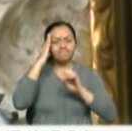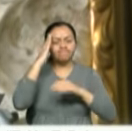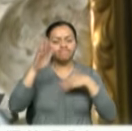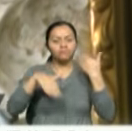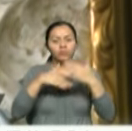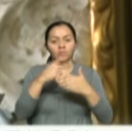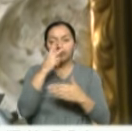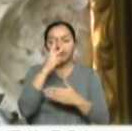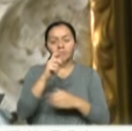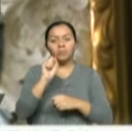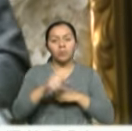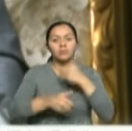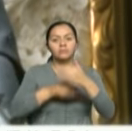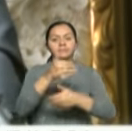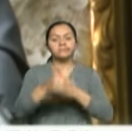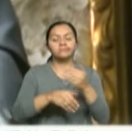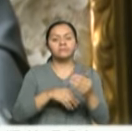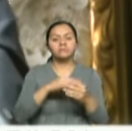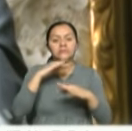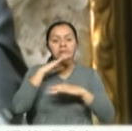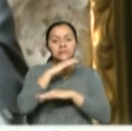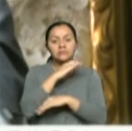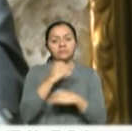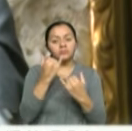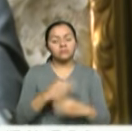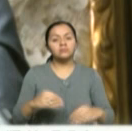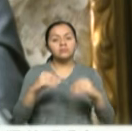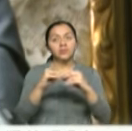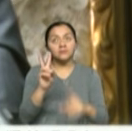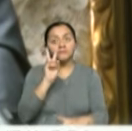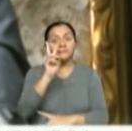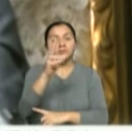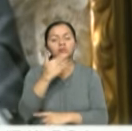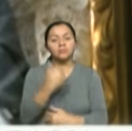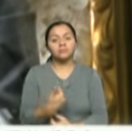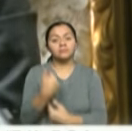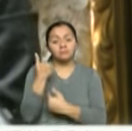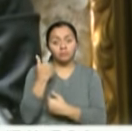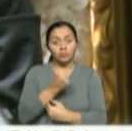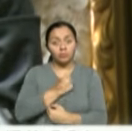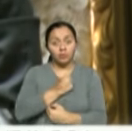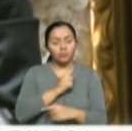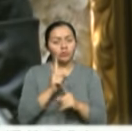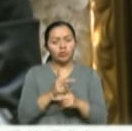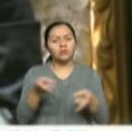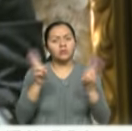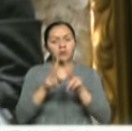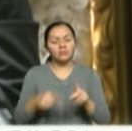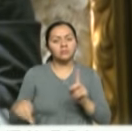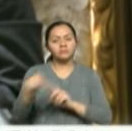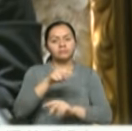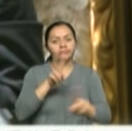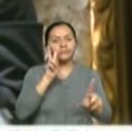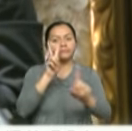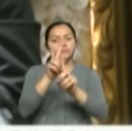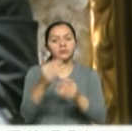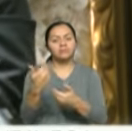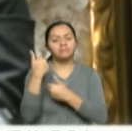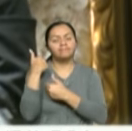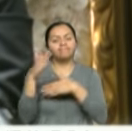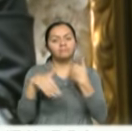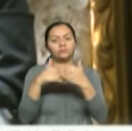que minería significa contaminación. Así que el desafío no solamente es nuestro, es un desafío y una responsabilidad de